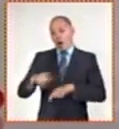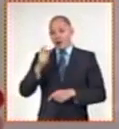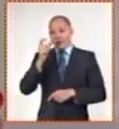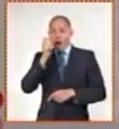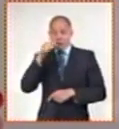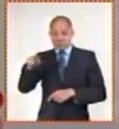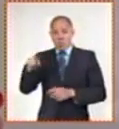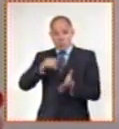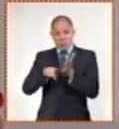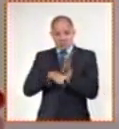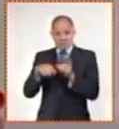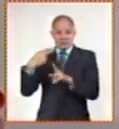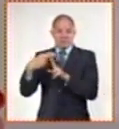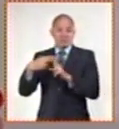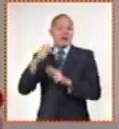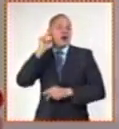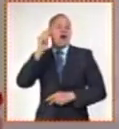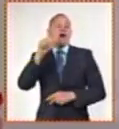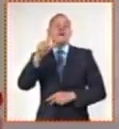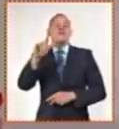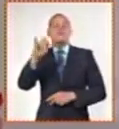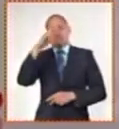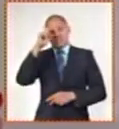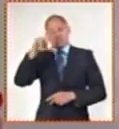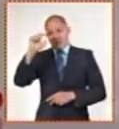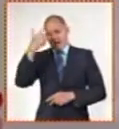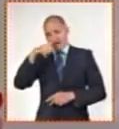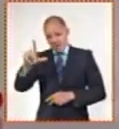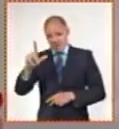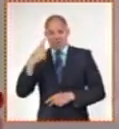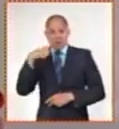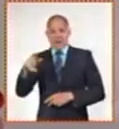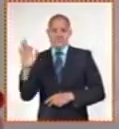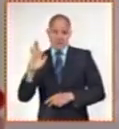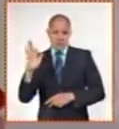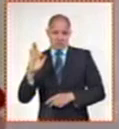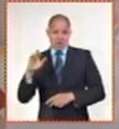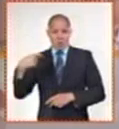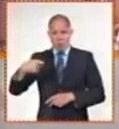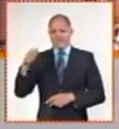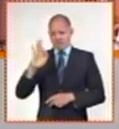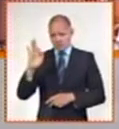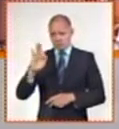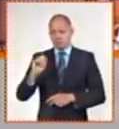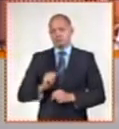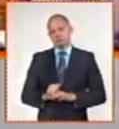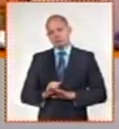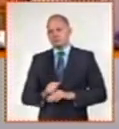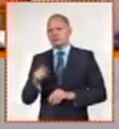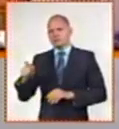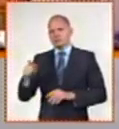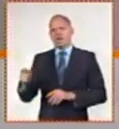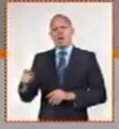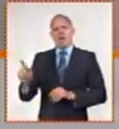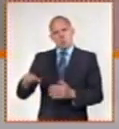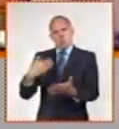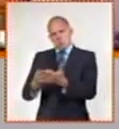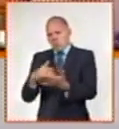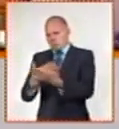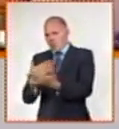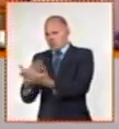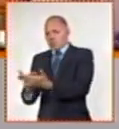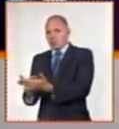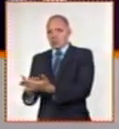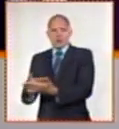contra de Fernández de Kirchner, ella incluso pide la posibilidad de defenderse ante las nuevas acusaciones y